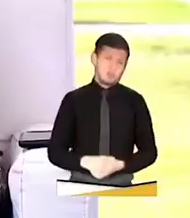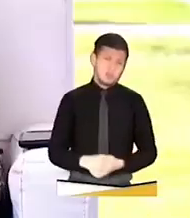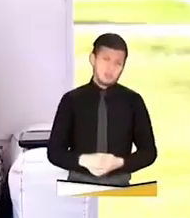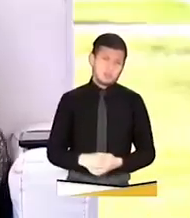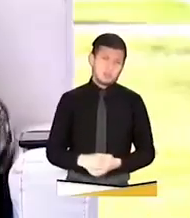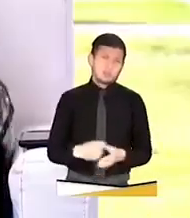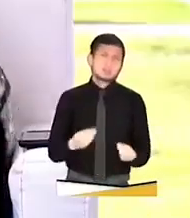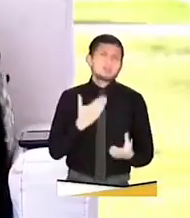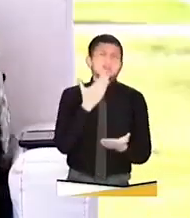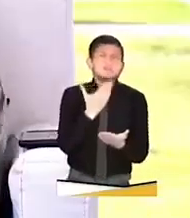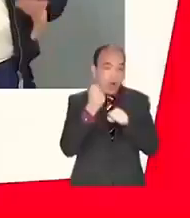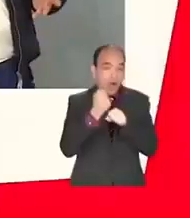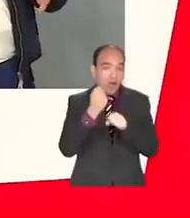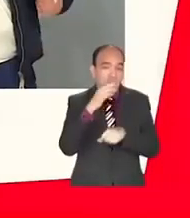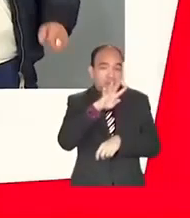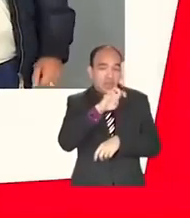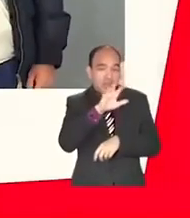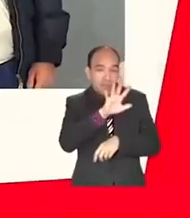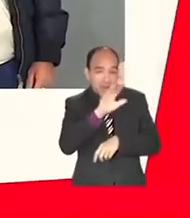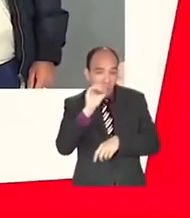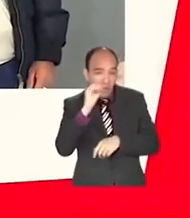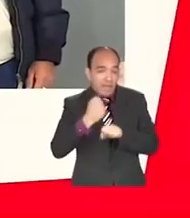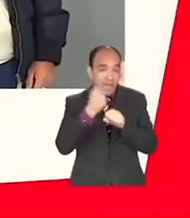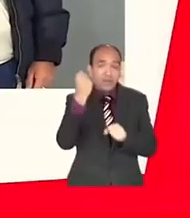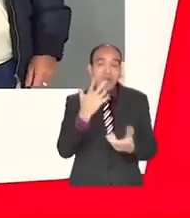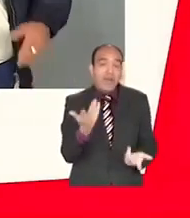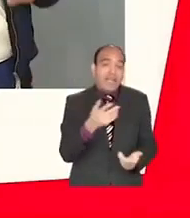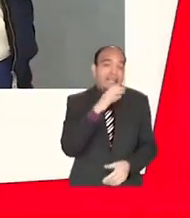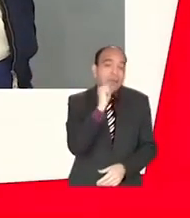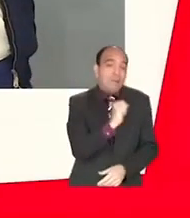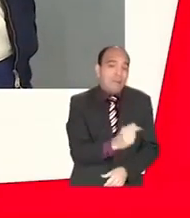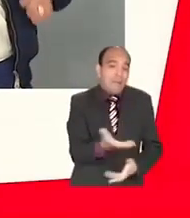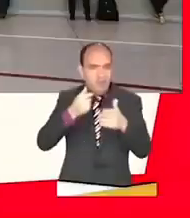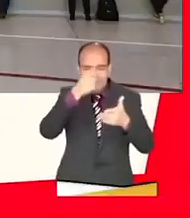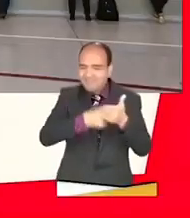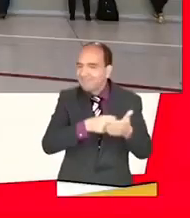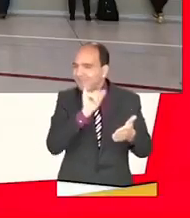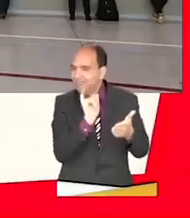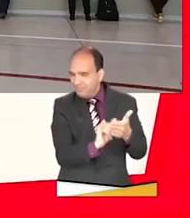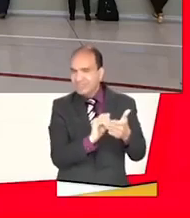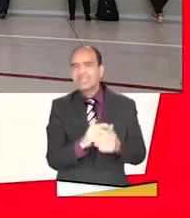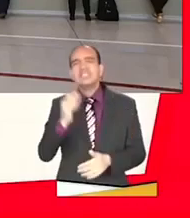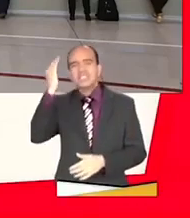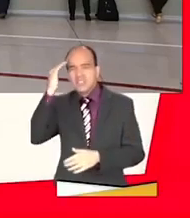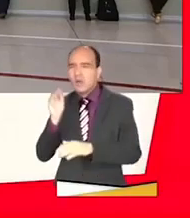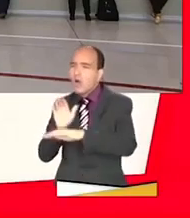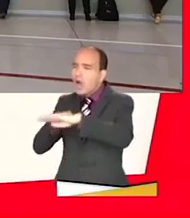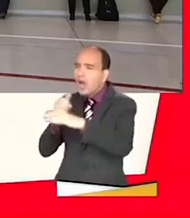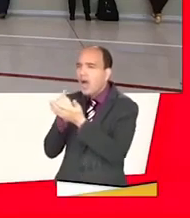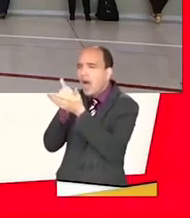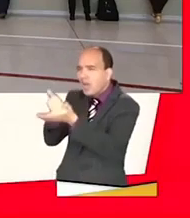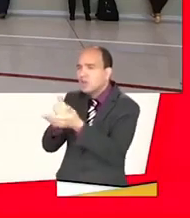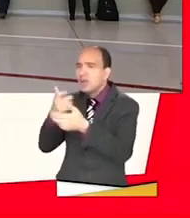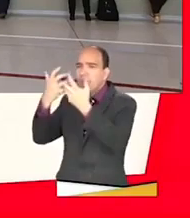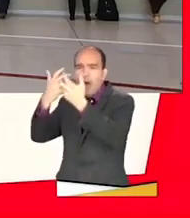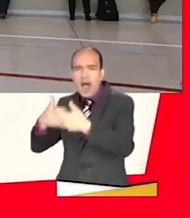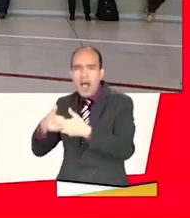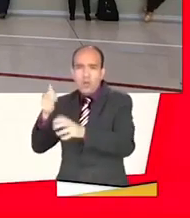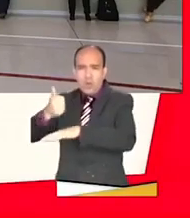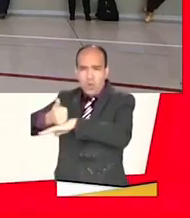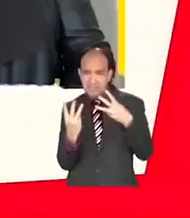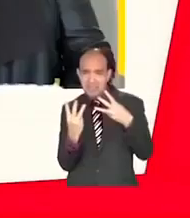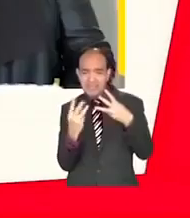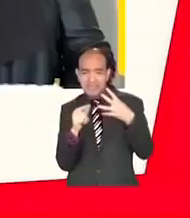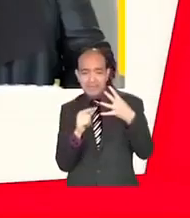ciudadanos su empoderamiento, su voz, sus sugerencias, sus críticas, su paciencia infinita para pasar por este